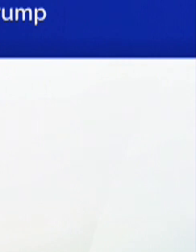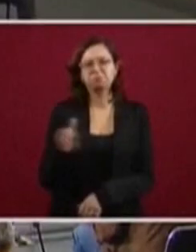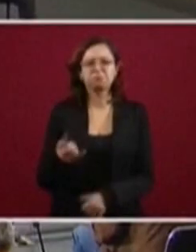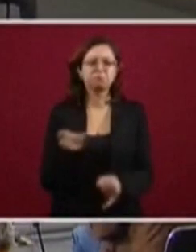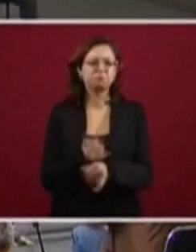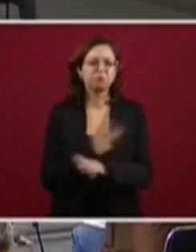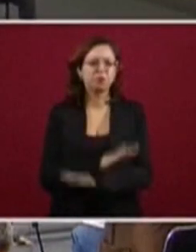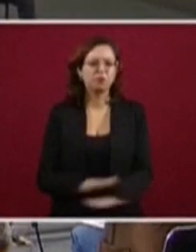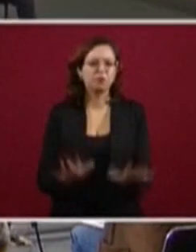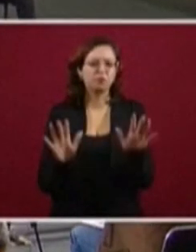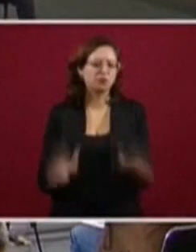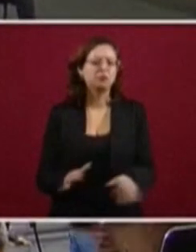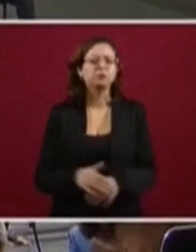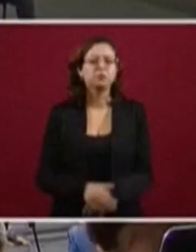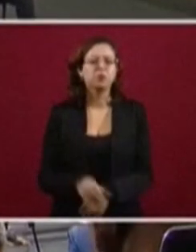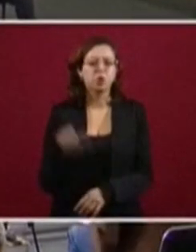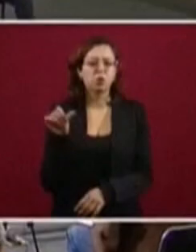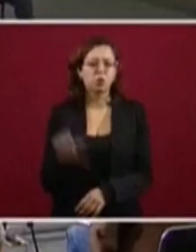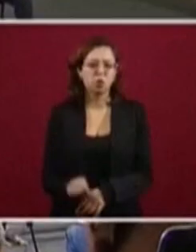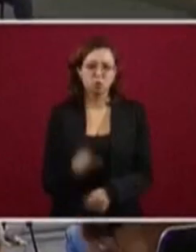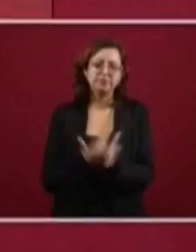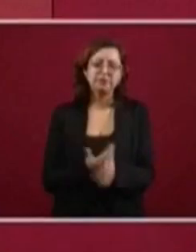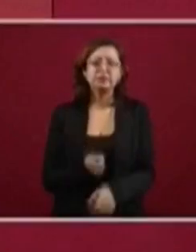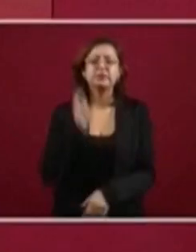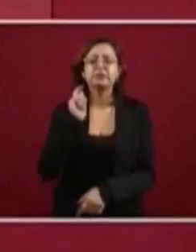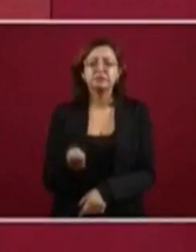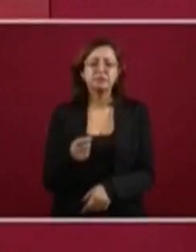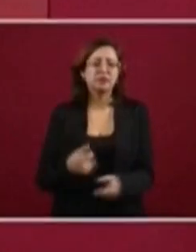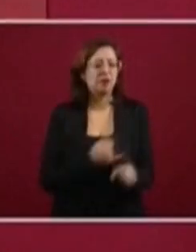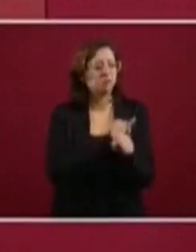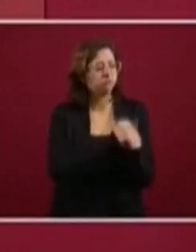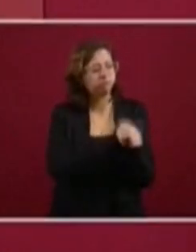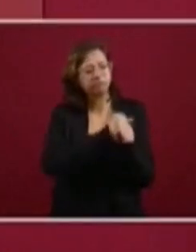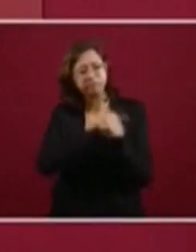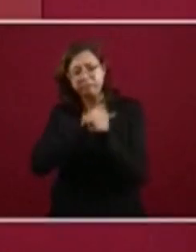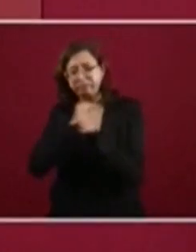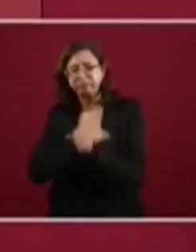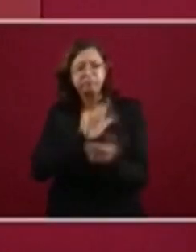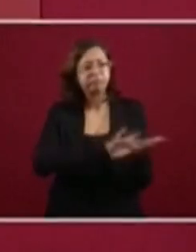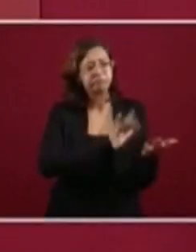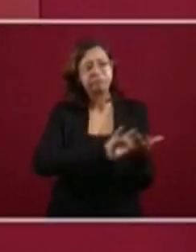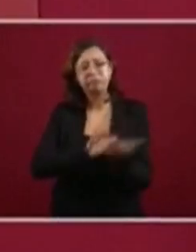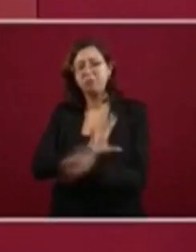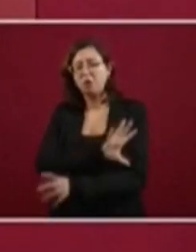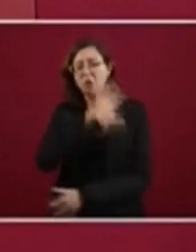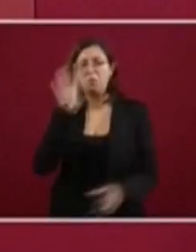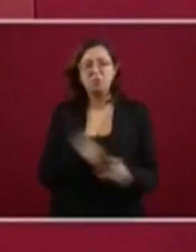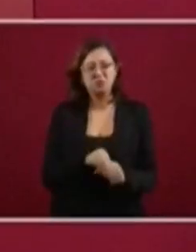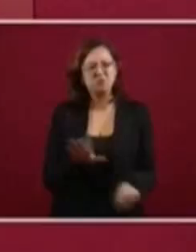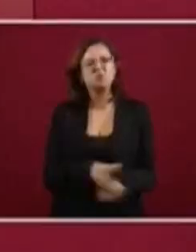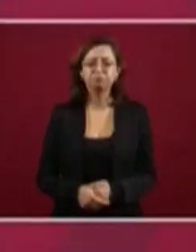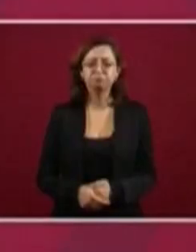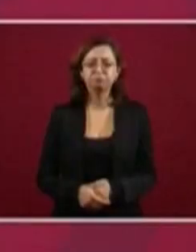y los borre de la faz de la tierra el presidente de méxico andrés manuel lópez obrador dijo que hablara con trump y descartó cualquier